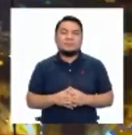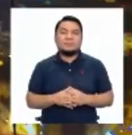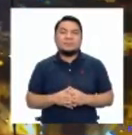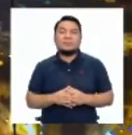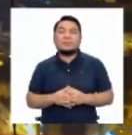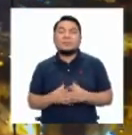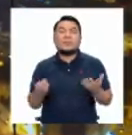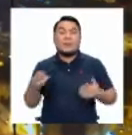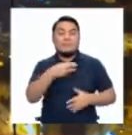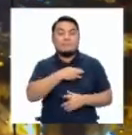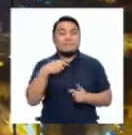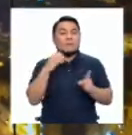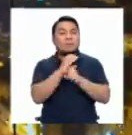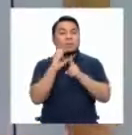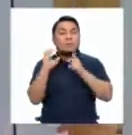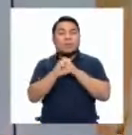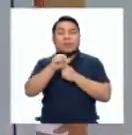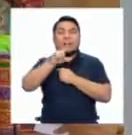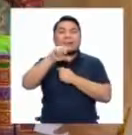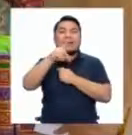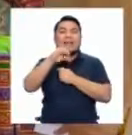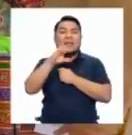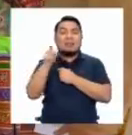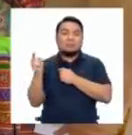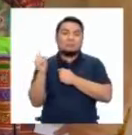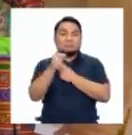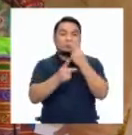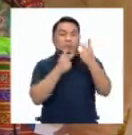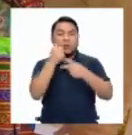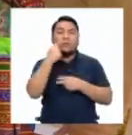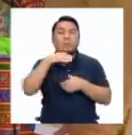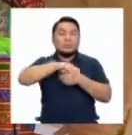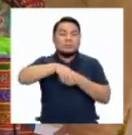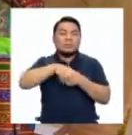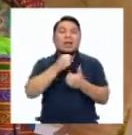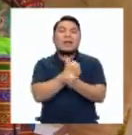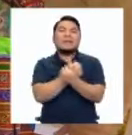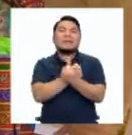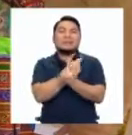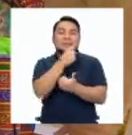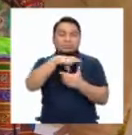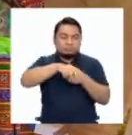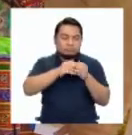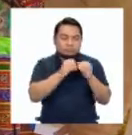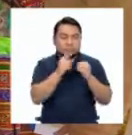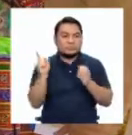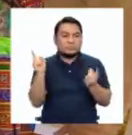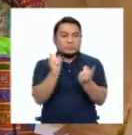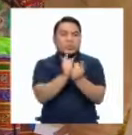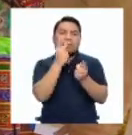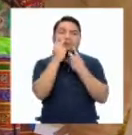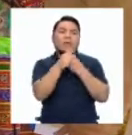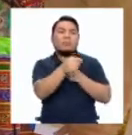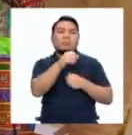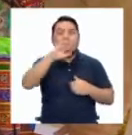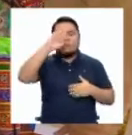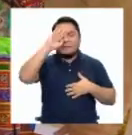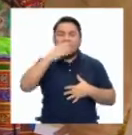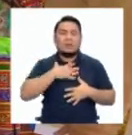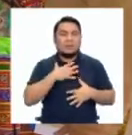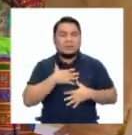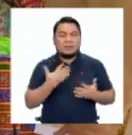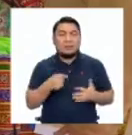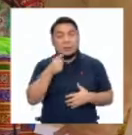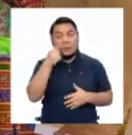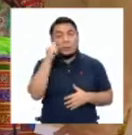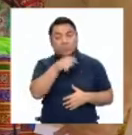Y el ministro de Cultura, Alejandro Neira, visitó al artesano ayacuchano Primitivo Ebanán, quien se encuentra muy delicado de salud. Don